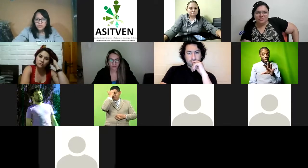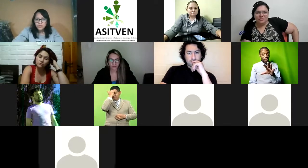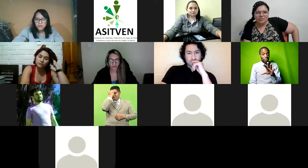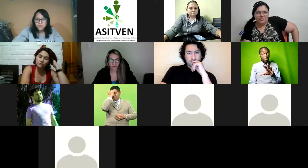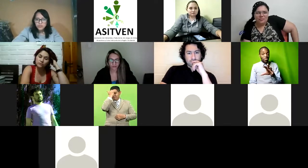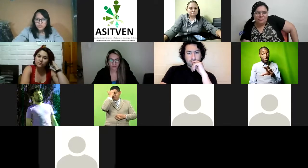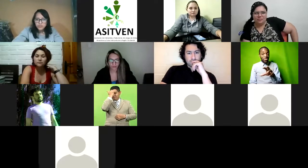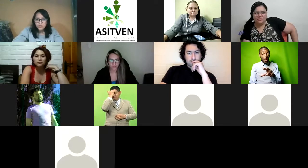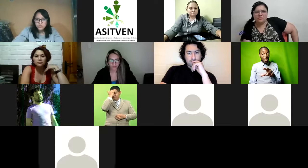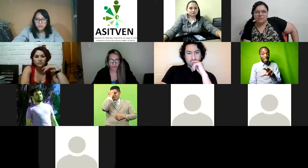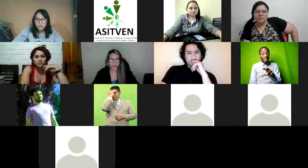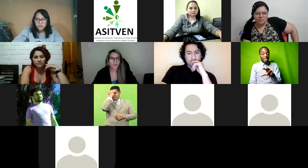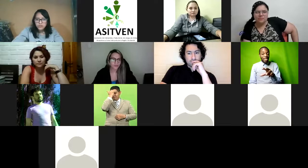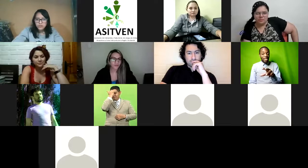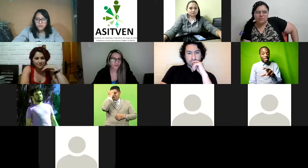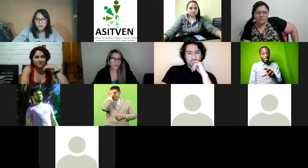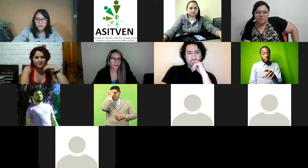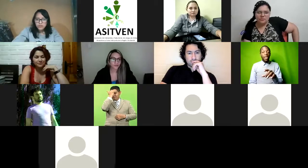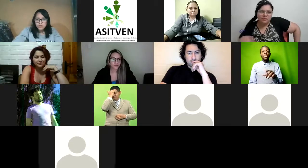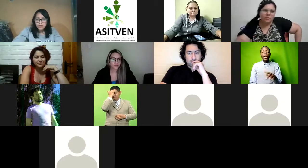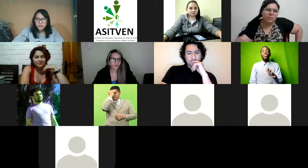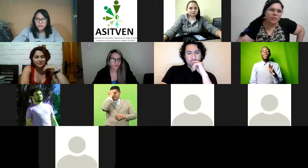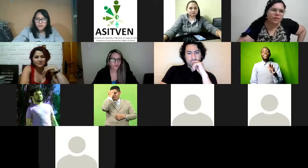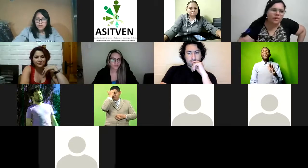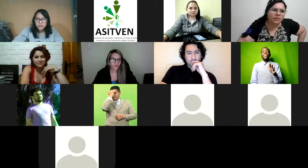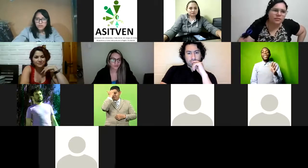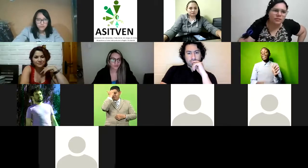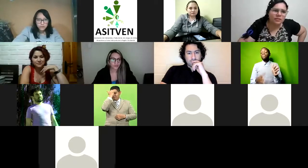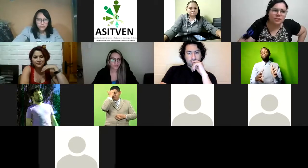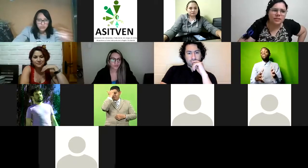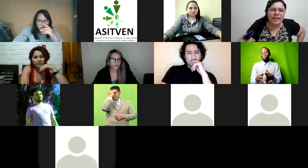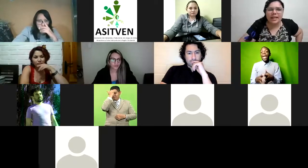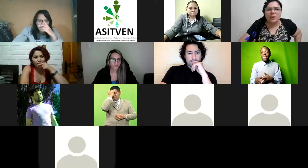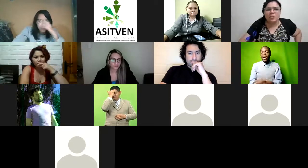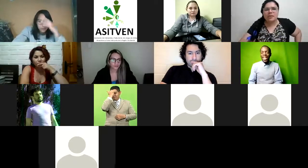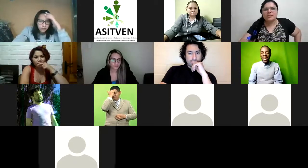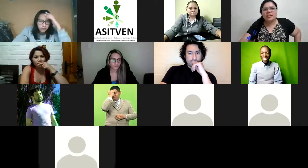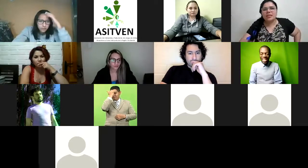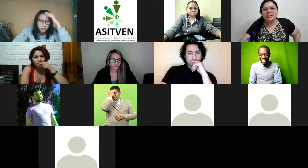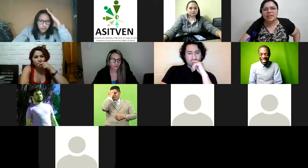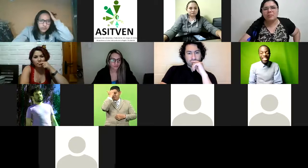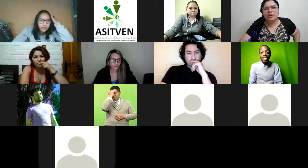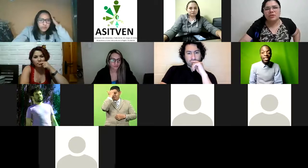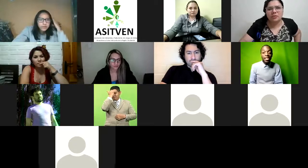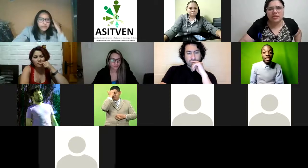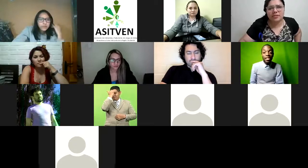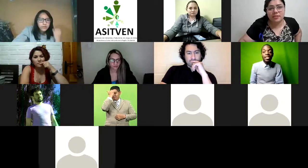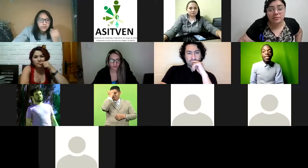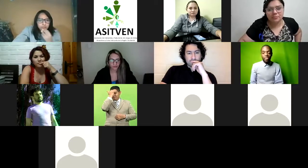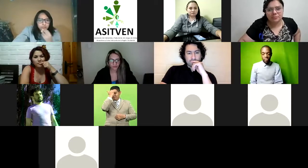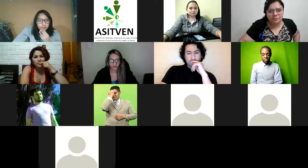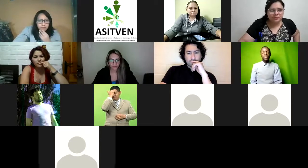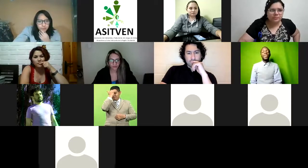que preguntó? ¿Sí? Bueno, ¿de qué lengua de señas tiene mayor